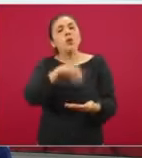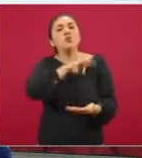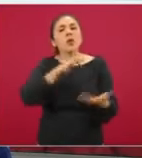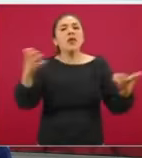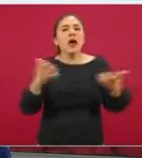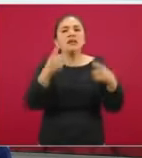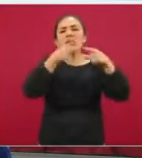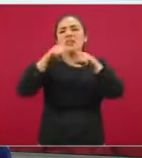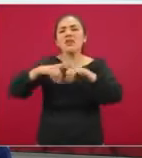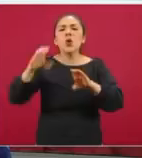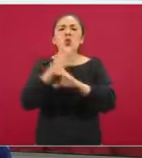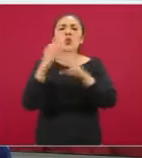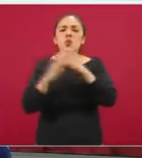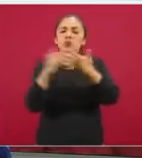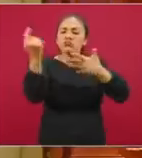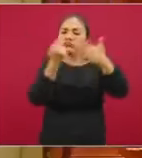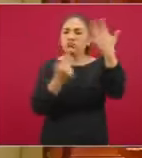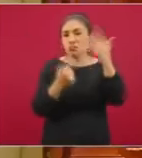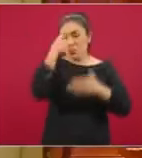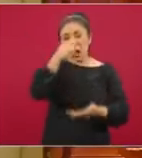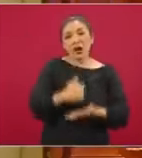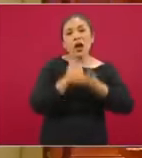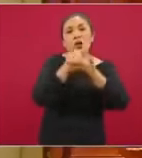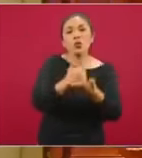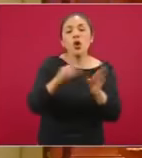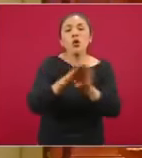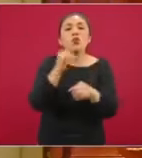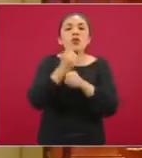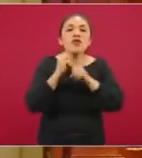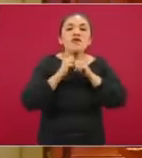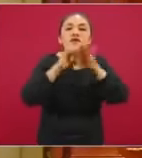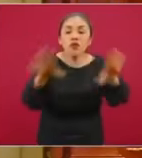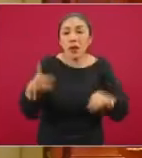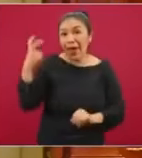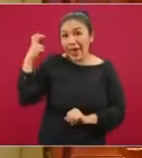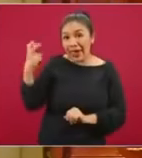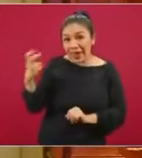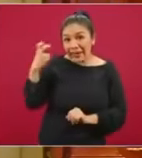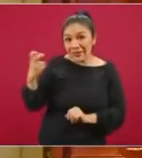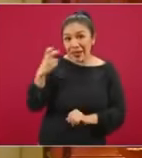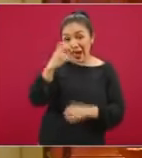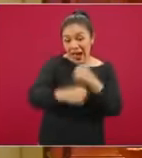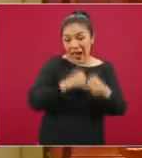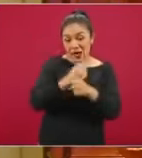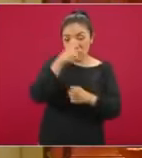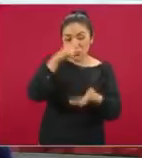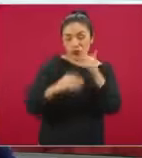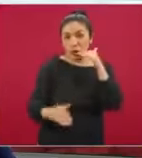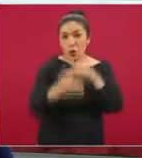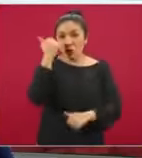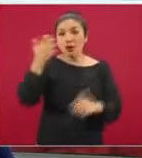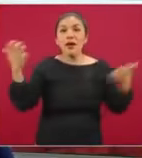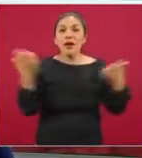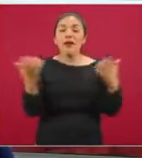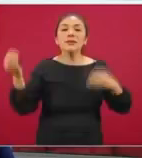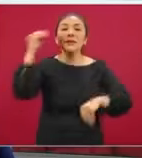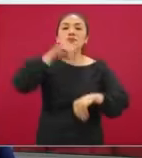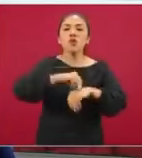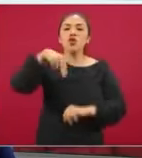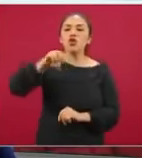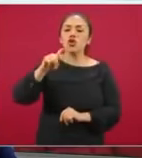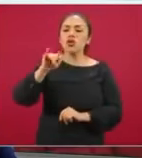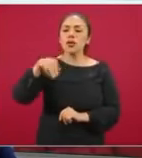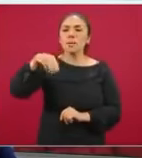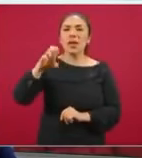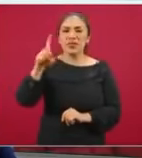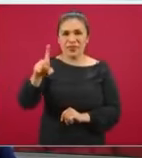serie de variables que contribuían a la información, y es precisamente en ese año cuando se crea Notimet,